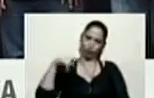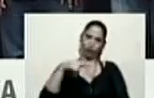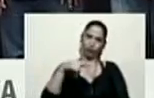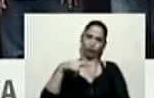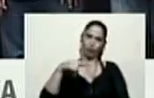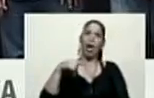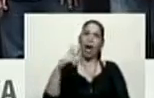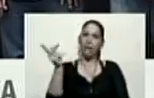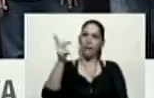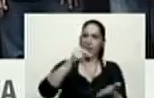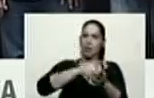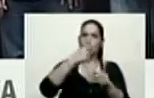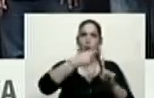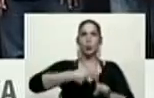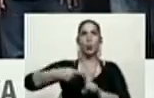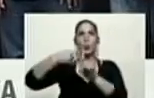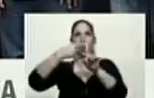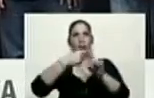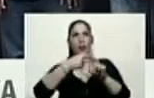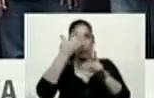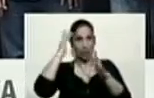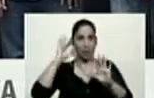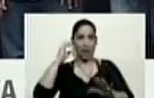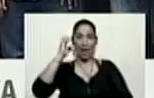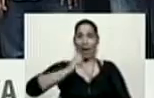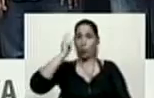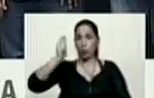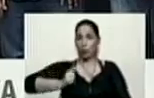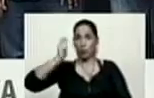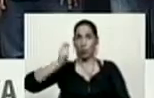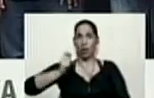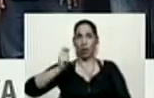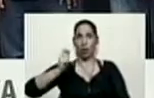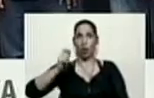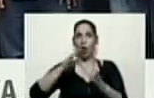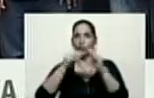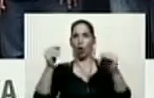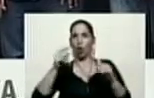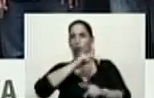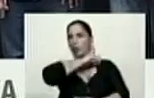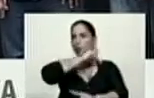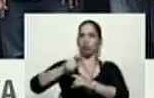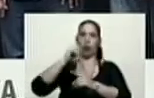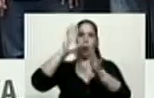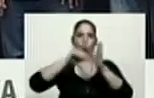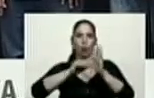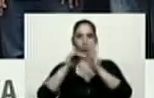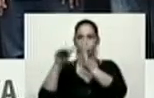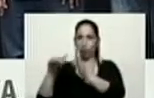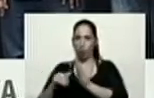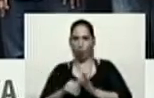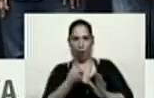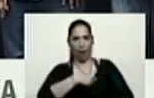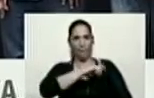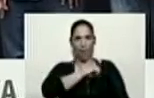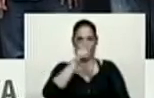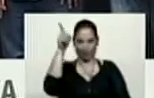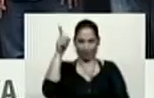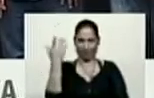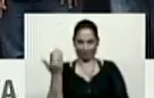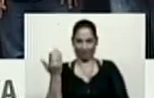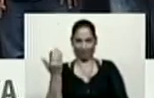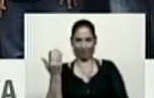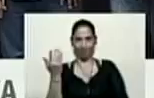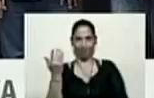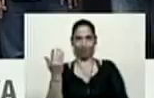sumarse a las... Además, unos eurodiputados, todos denunciados por corrupción, por corruptos, allá en España.